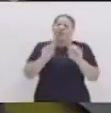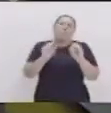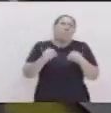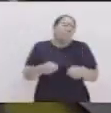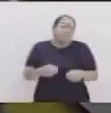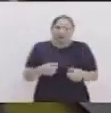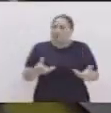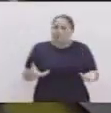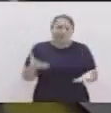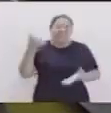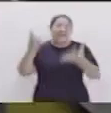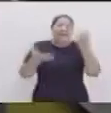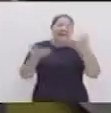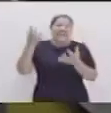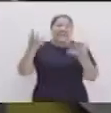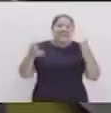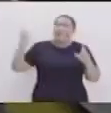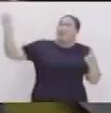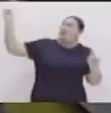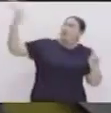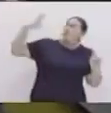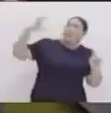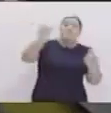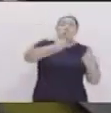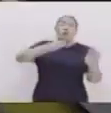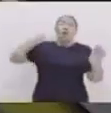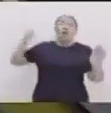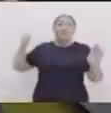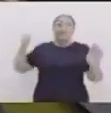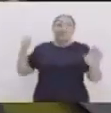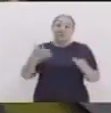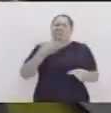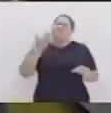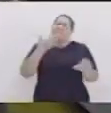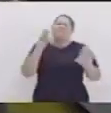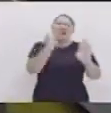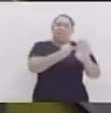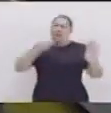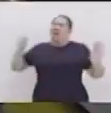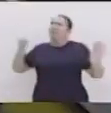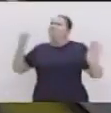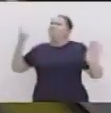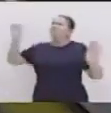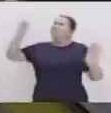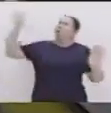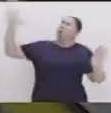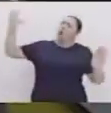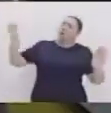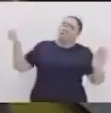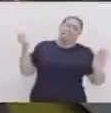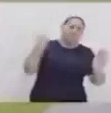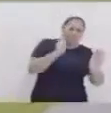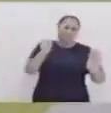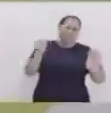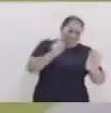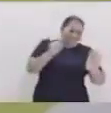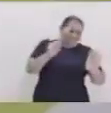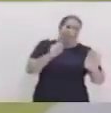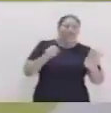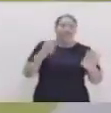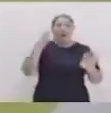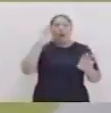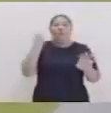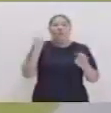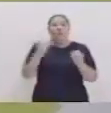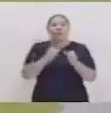esta puerta, va a dilatarse, va a aumentar sus dimensiones, entonces ya no es lo mismo en el lugar donde estaba encontrada, ¿verdad? Y esta propiedad